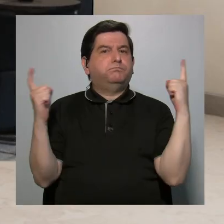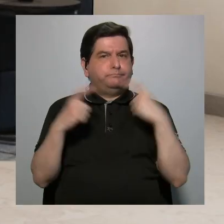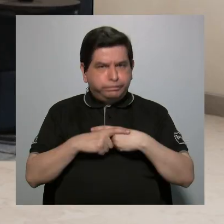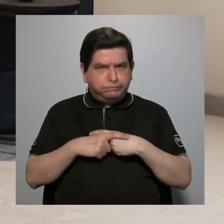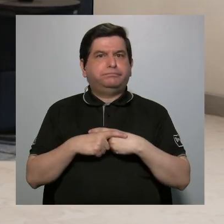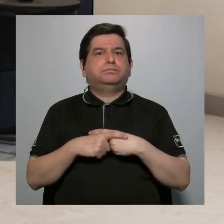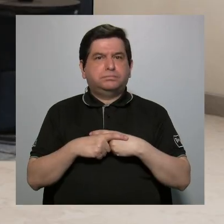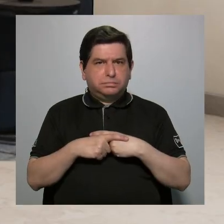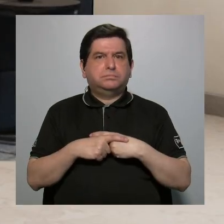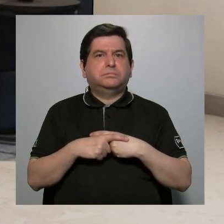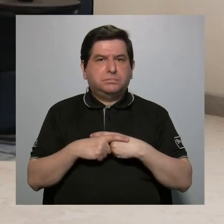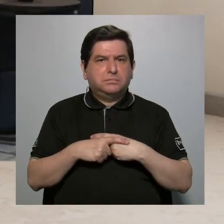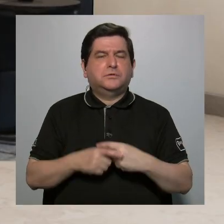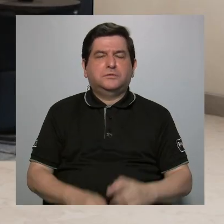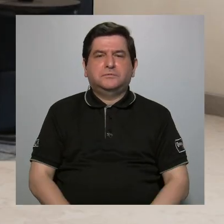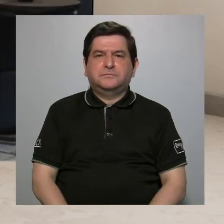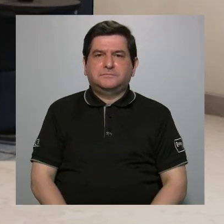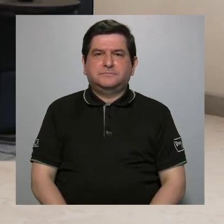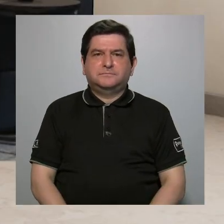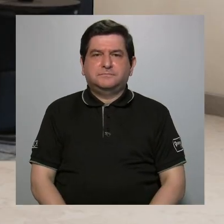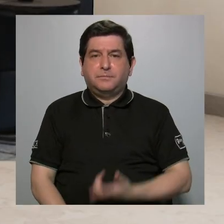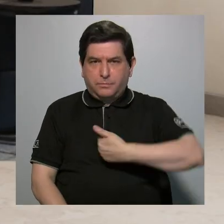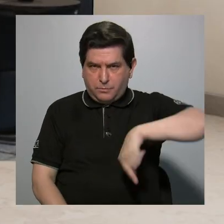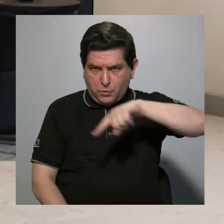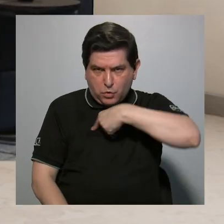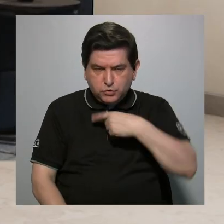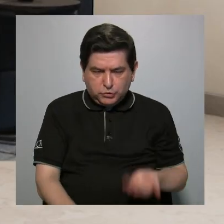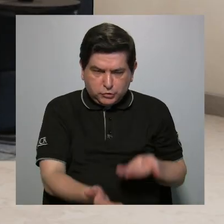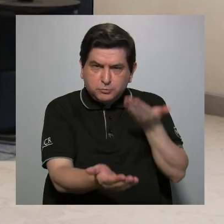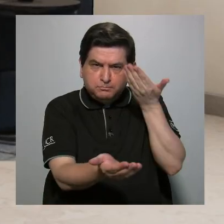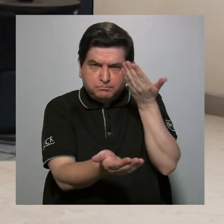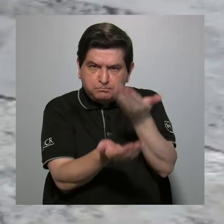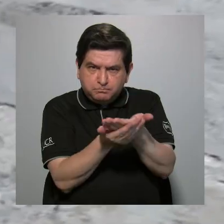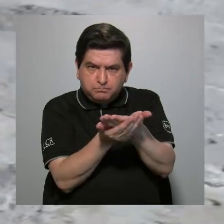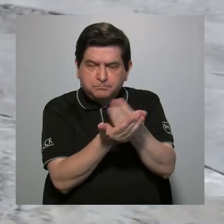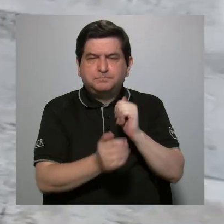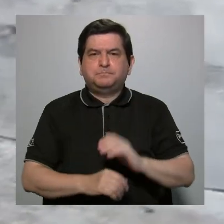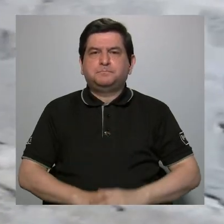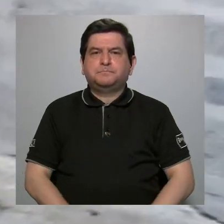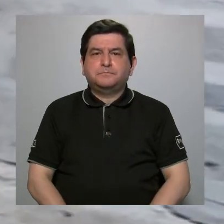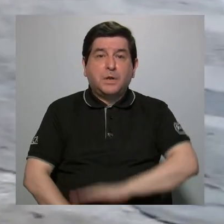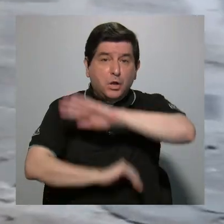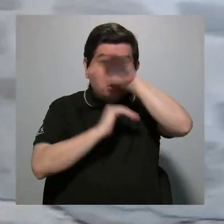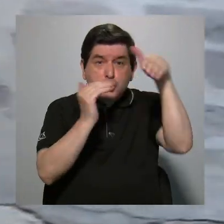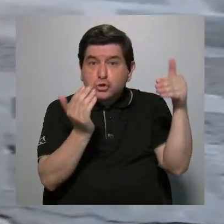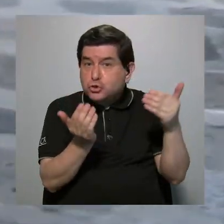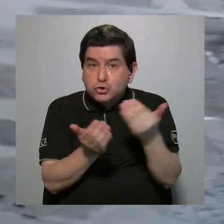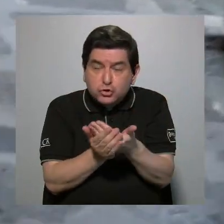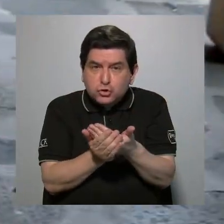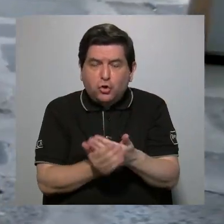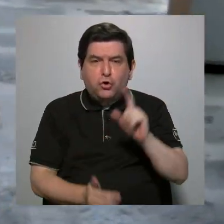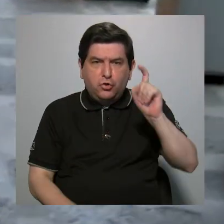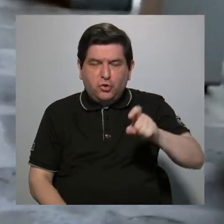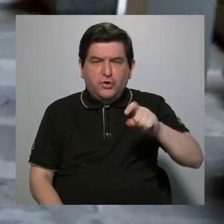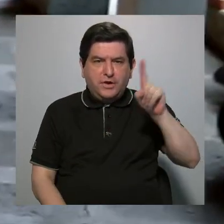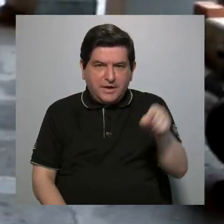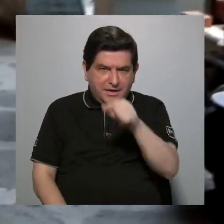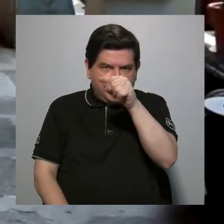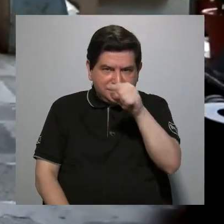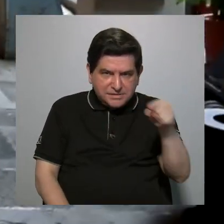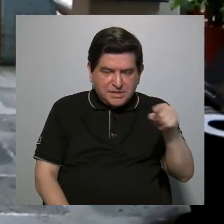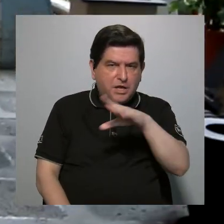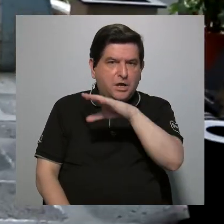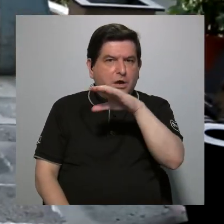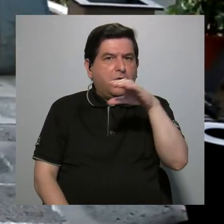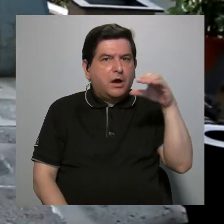complicado también. Entonces nosotros hicimos una propuesta de todo aquello que se debía eliminar o todo aquello